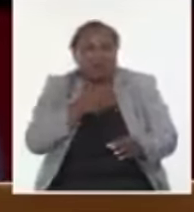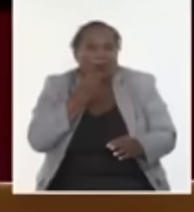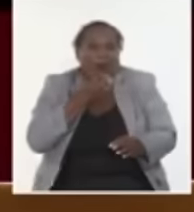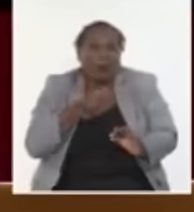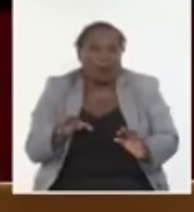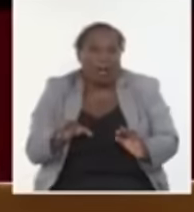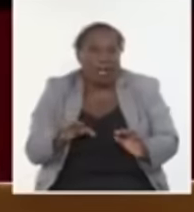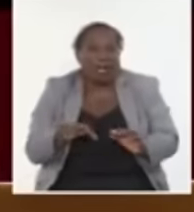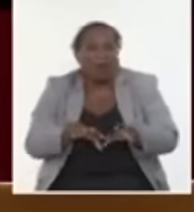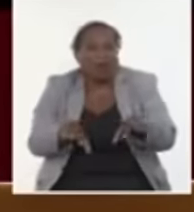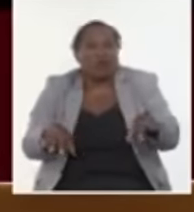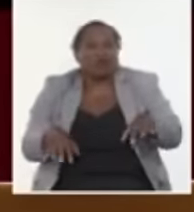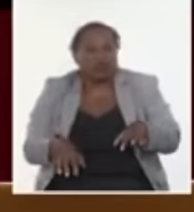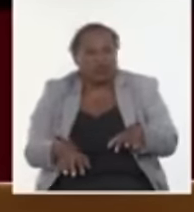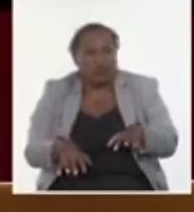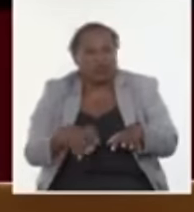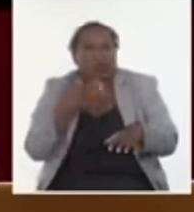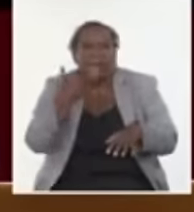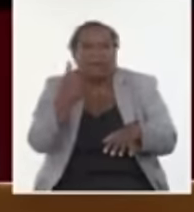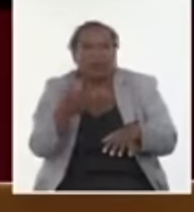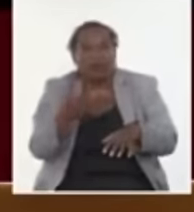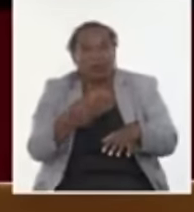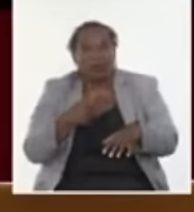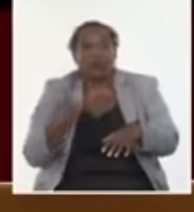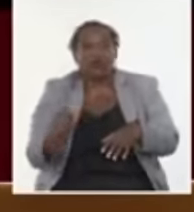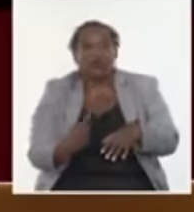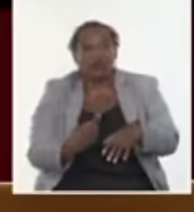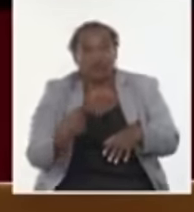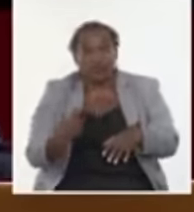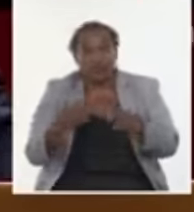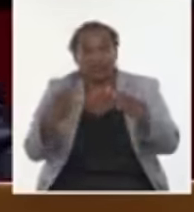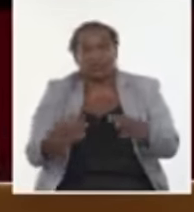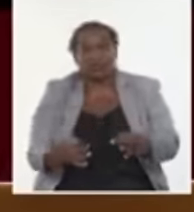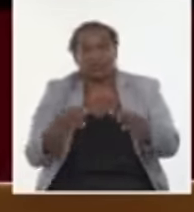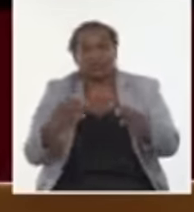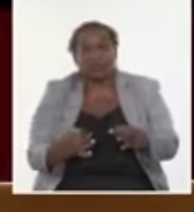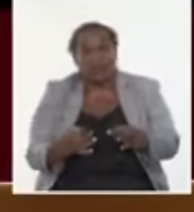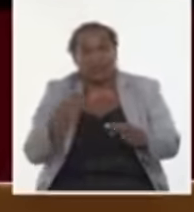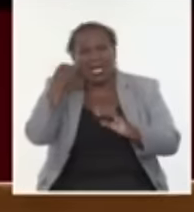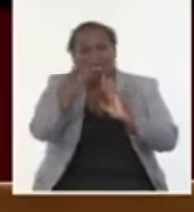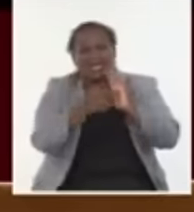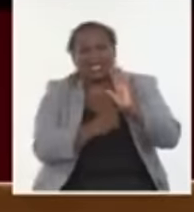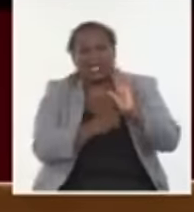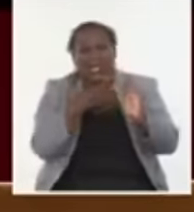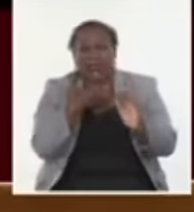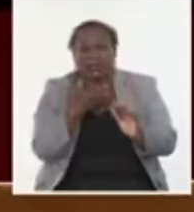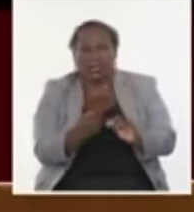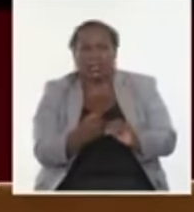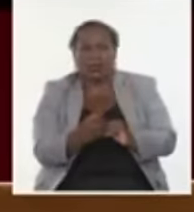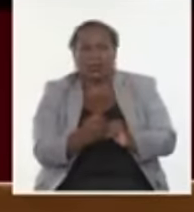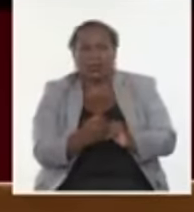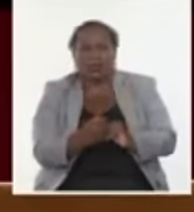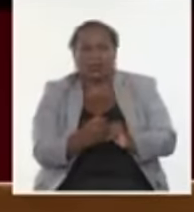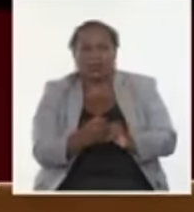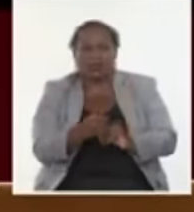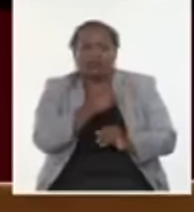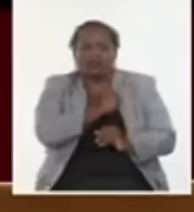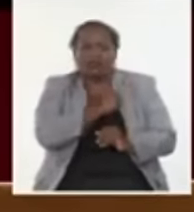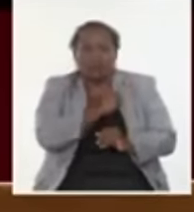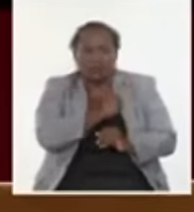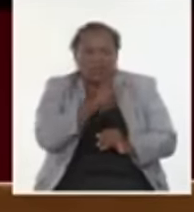las condiciones vayan mejorando. Pero nosotros siempre nos hemos caracterizado por ser serios en eso y queremos